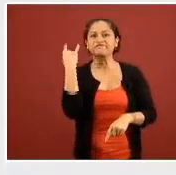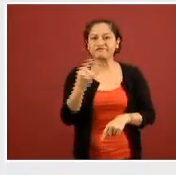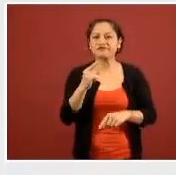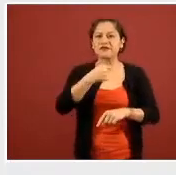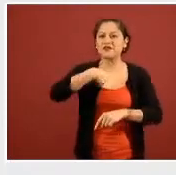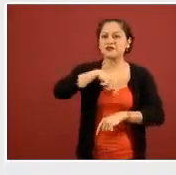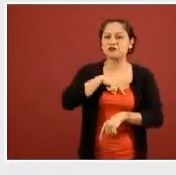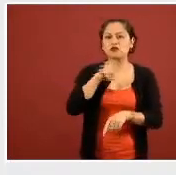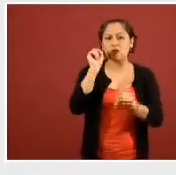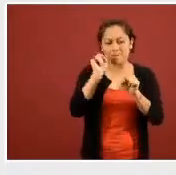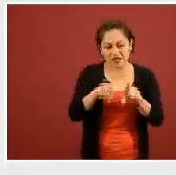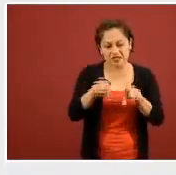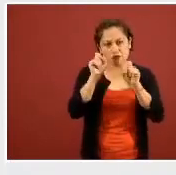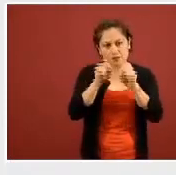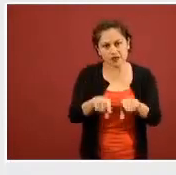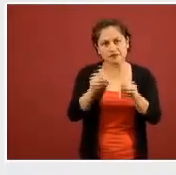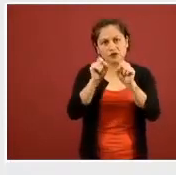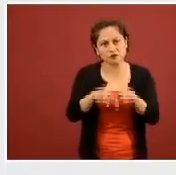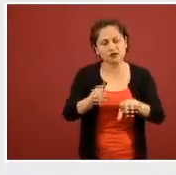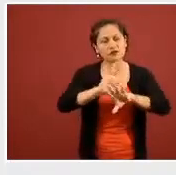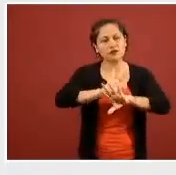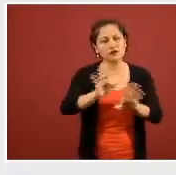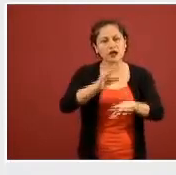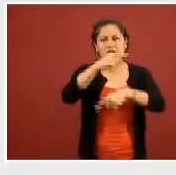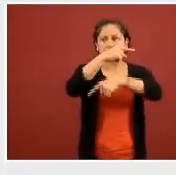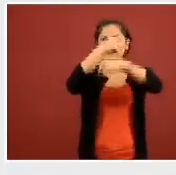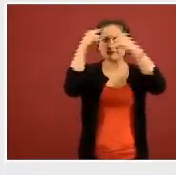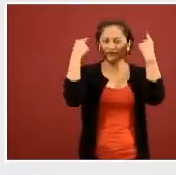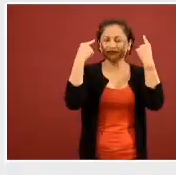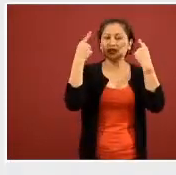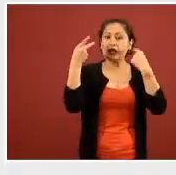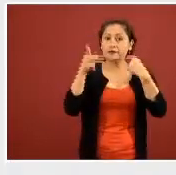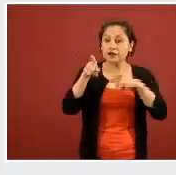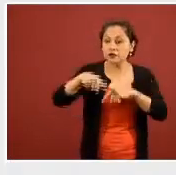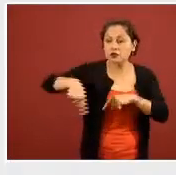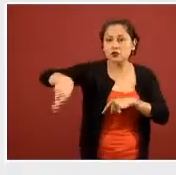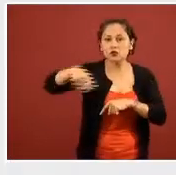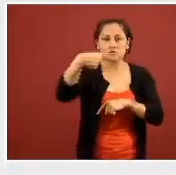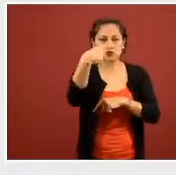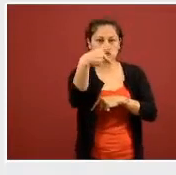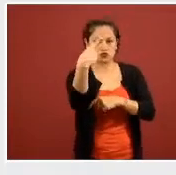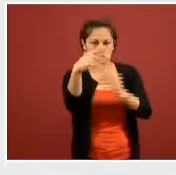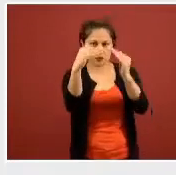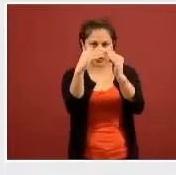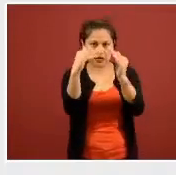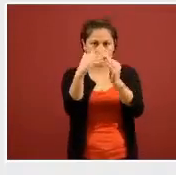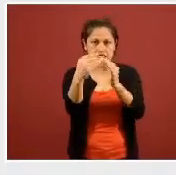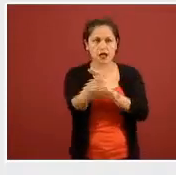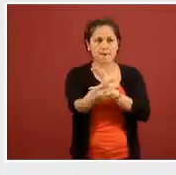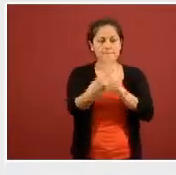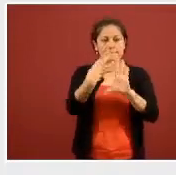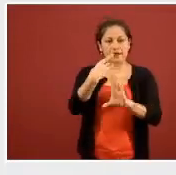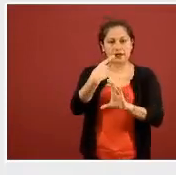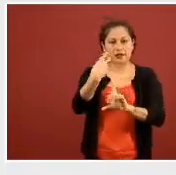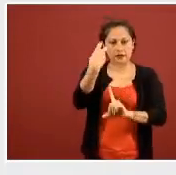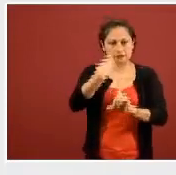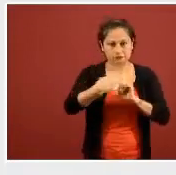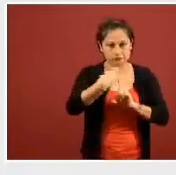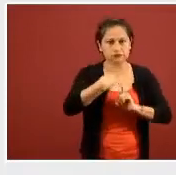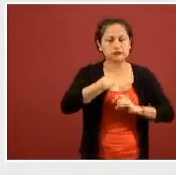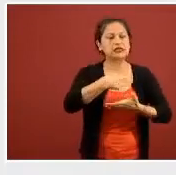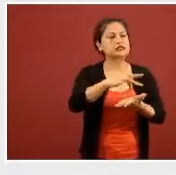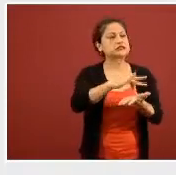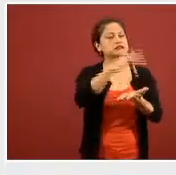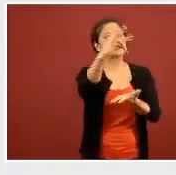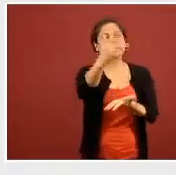información, y son ustedes desde su casa quienes nos pueden decir si esto va bien, si tenemos que darle una